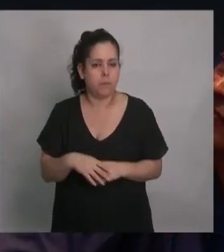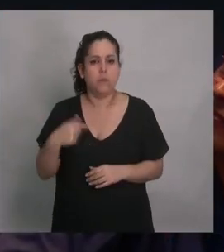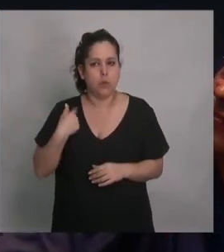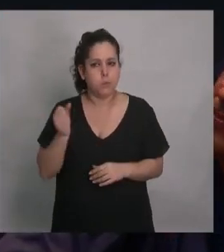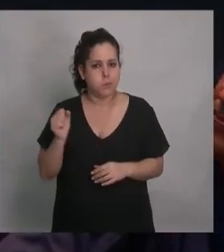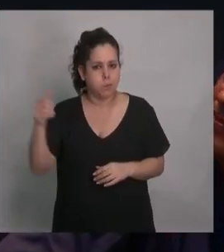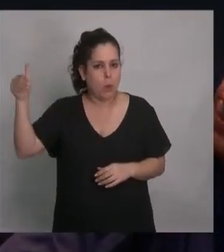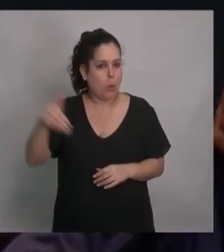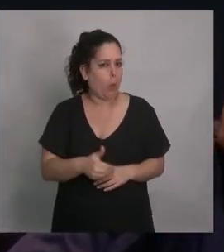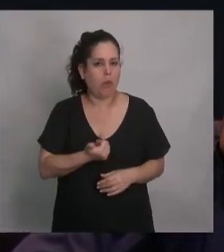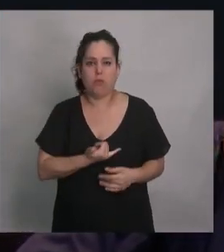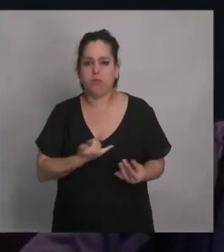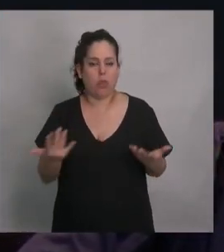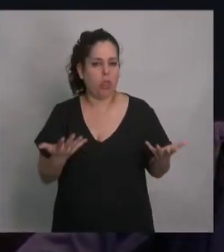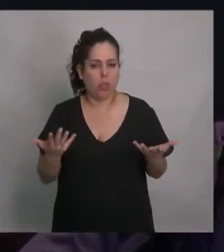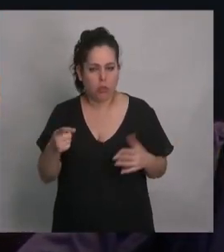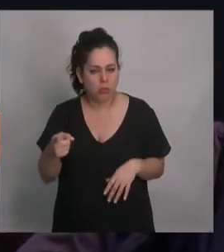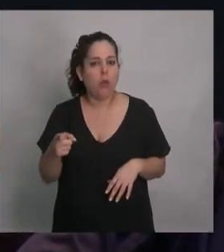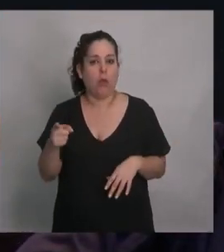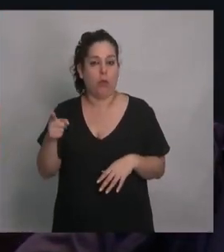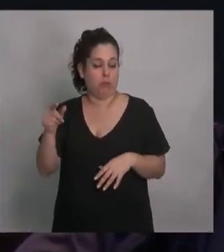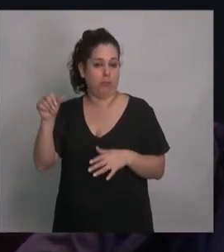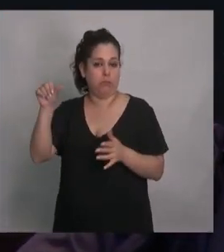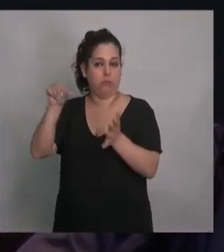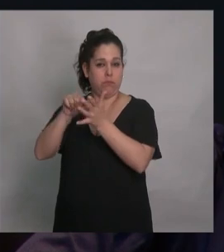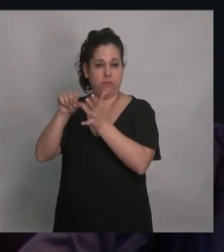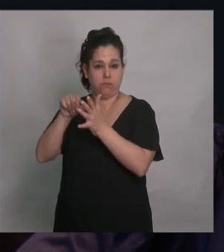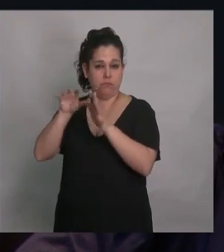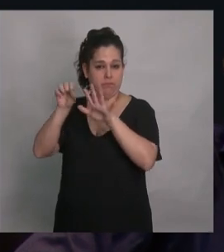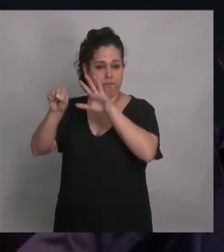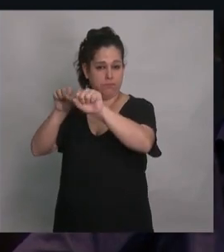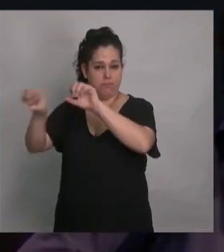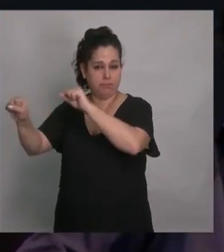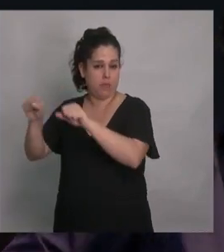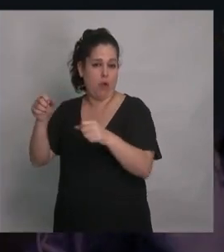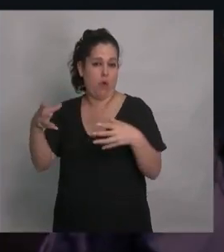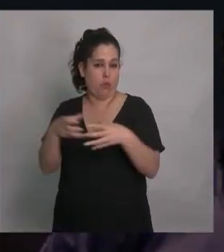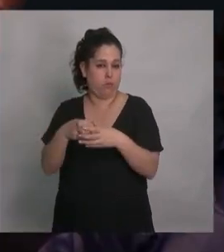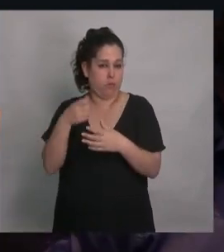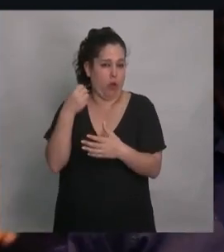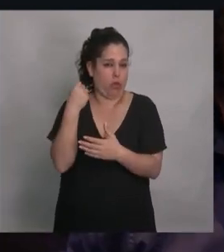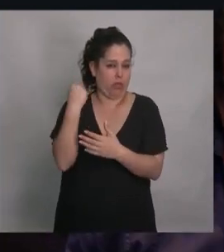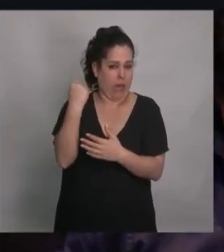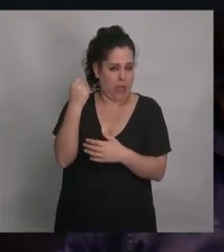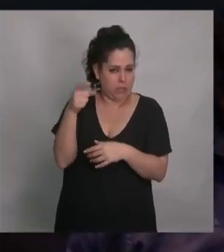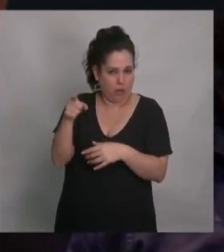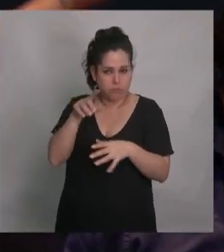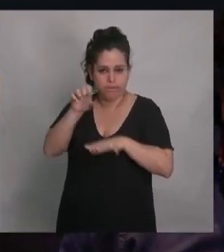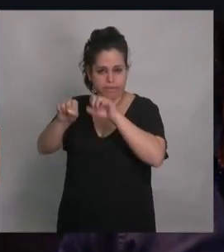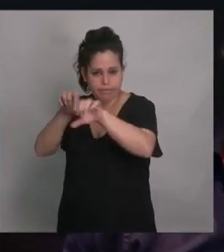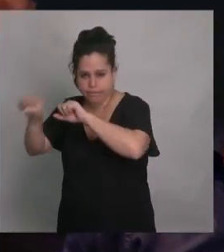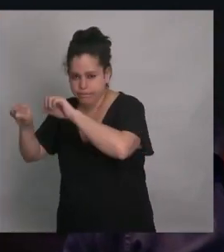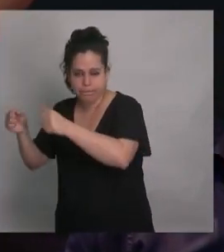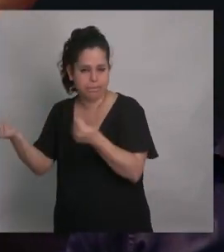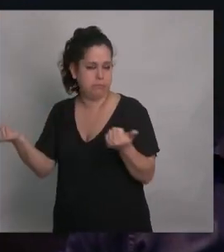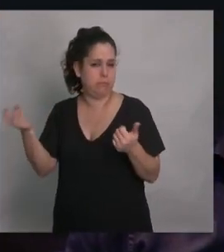antes, casi ocupado por fuerzas de extremas derechas, ultraconservadoras, fascistas,